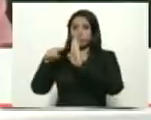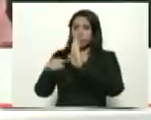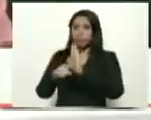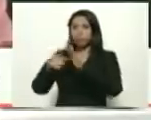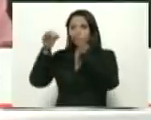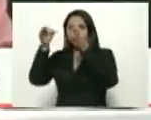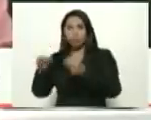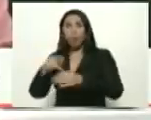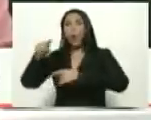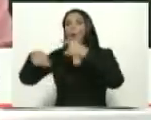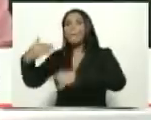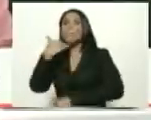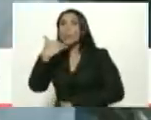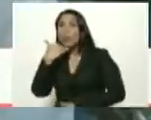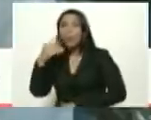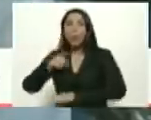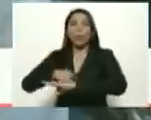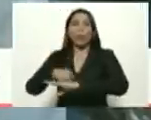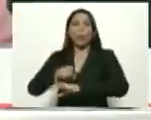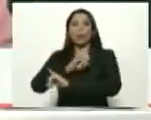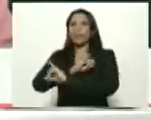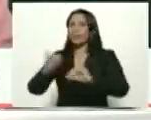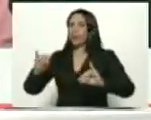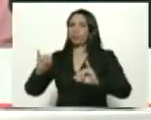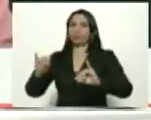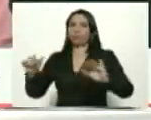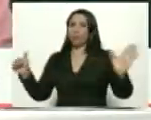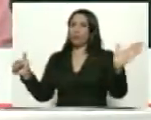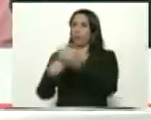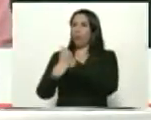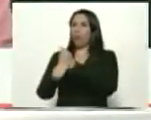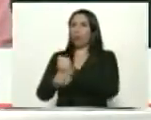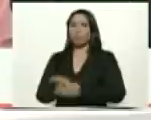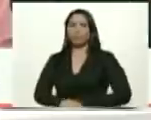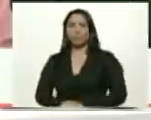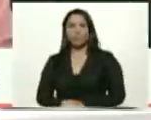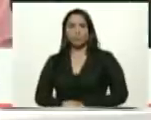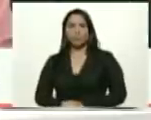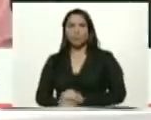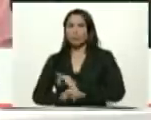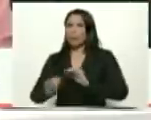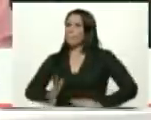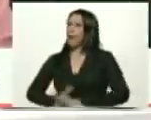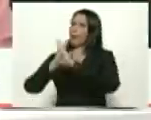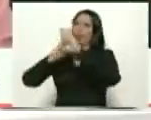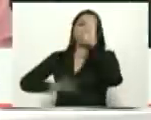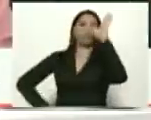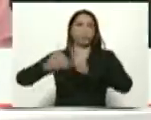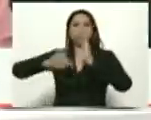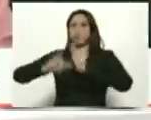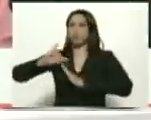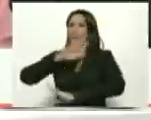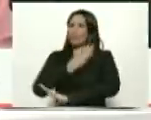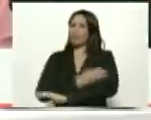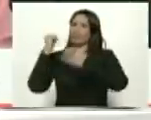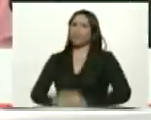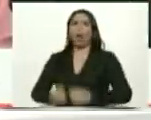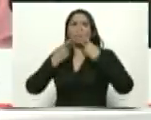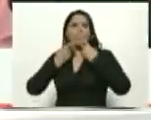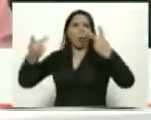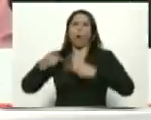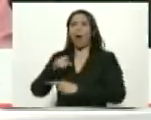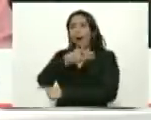en las próximas horas atajar la especulación brutal que han decretado